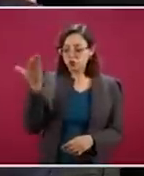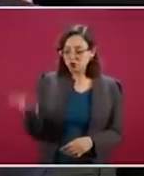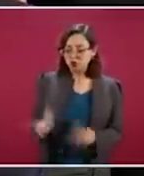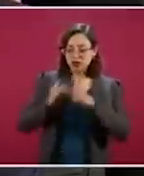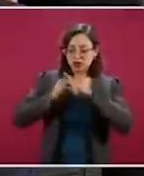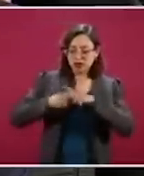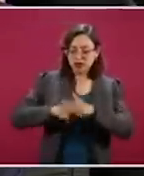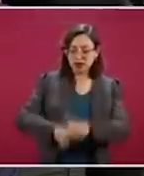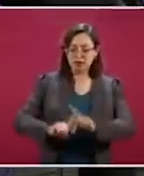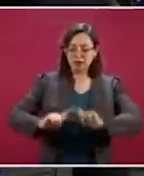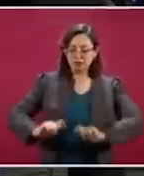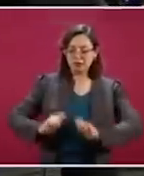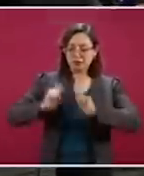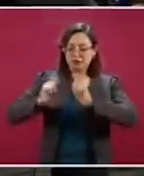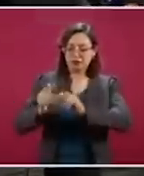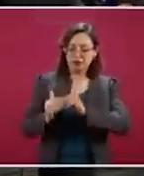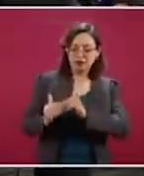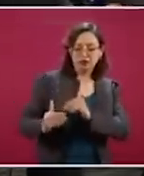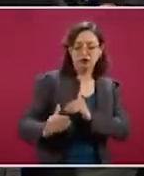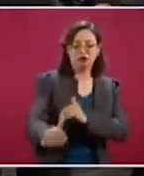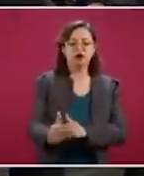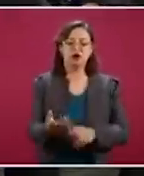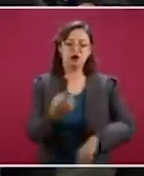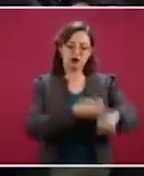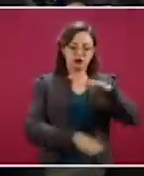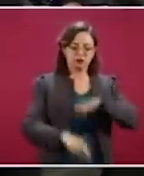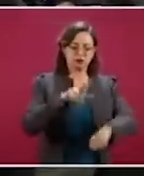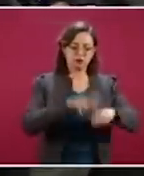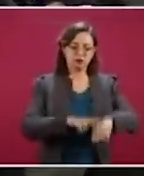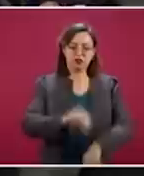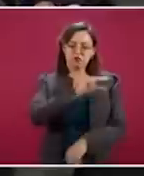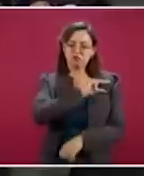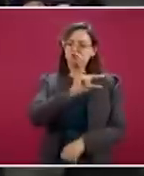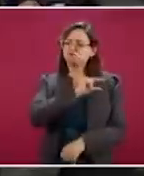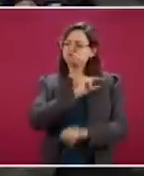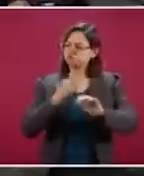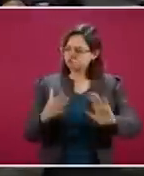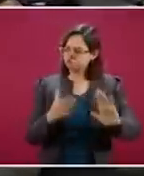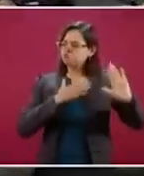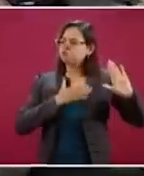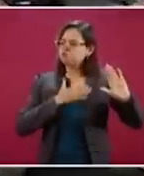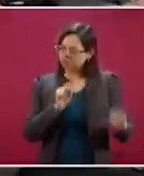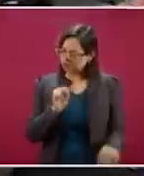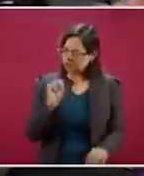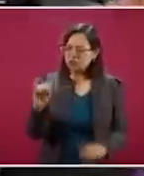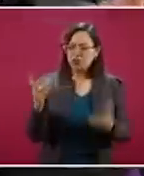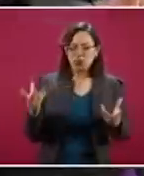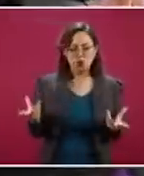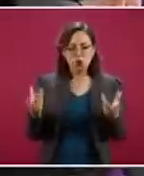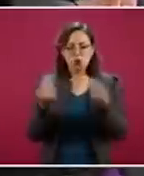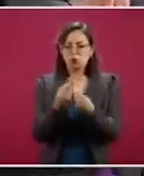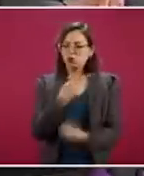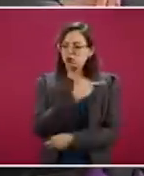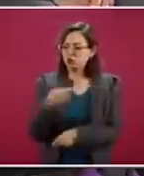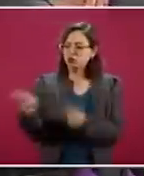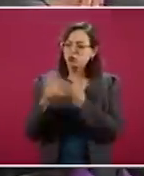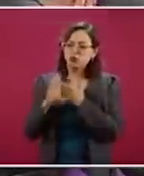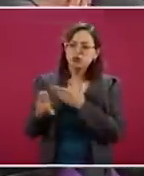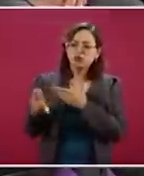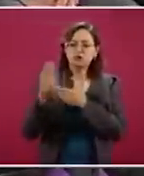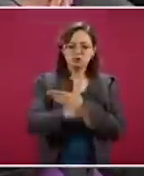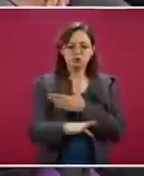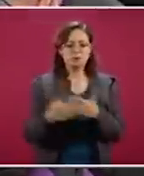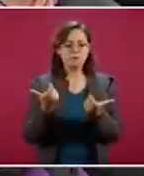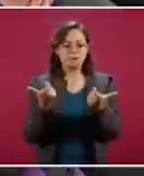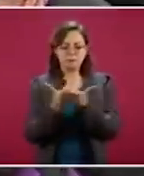poder, el sector privado se ha comprometido con usted a atacar la pobreza, a aumentar el crecimiento